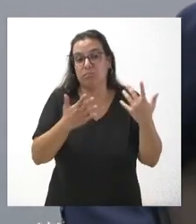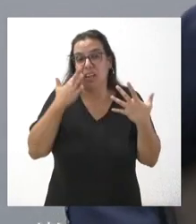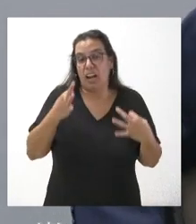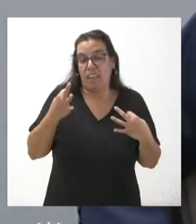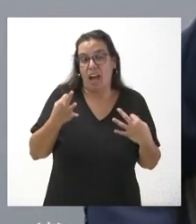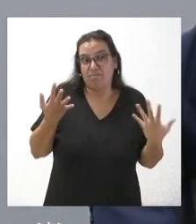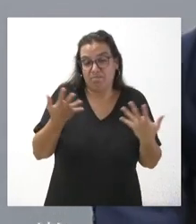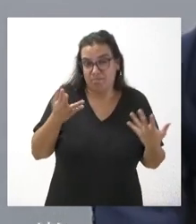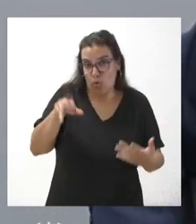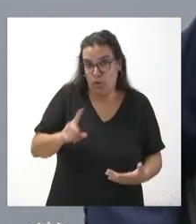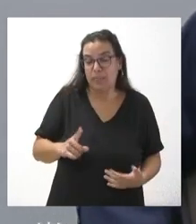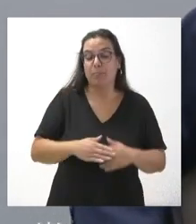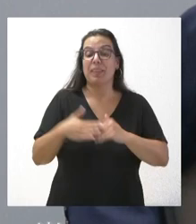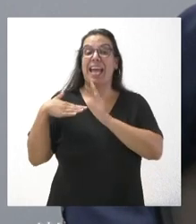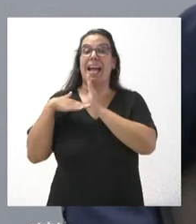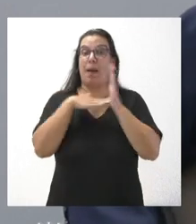¿no? Los camiones